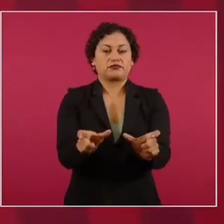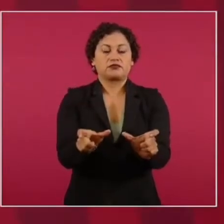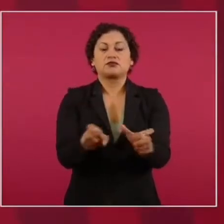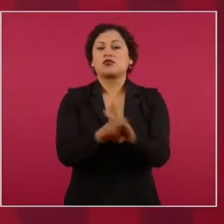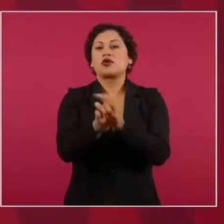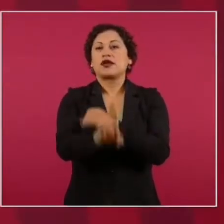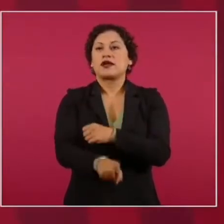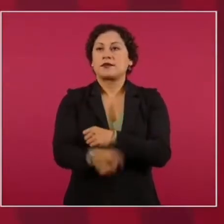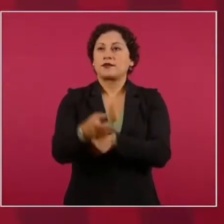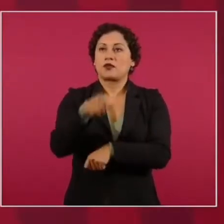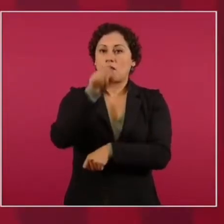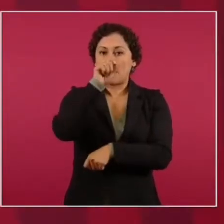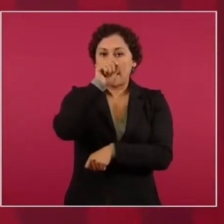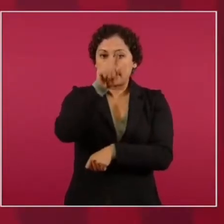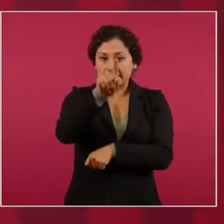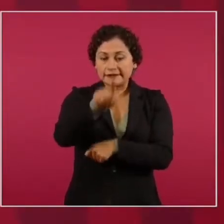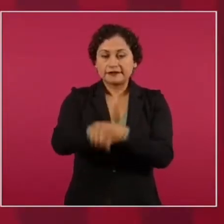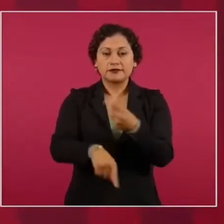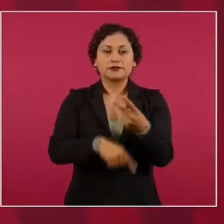Jalisco,